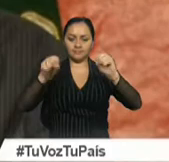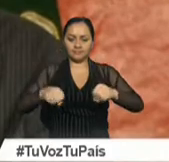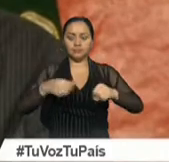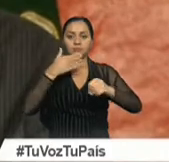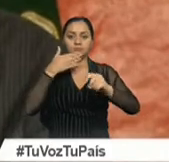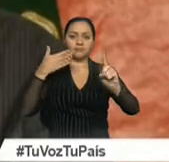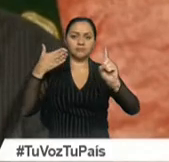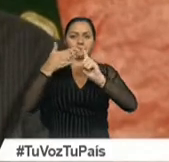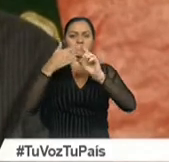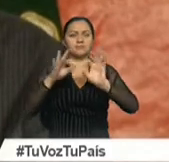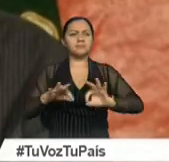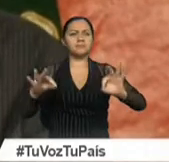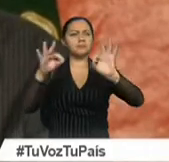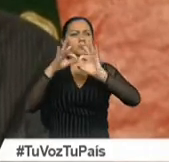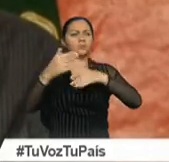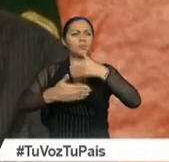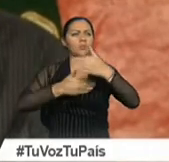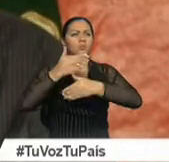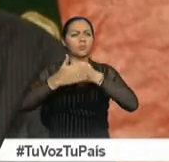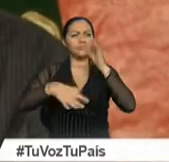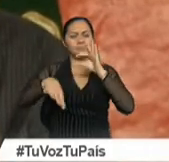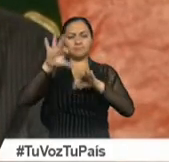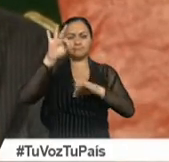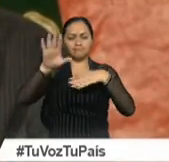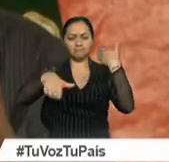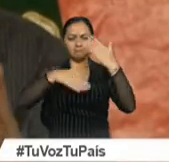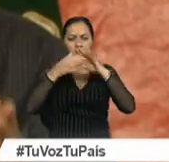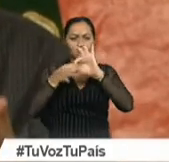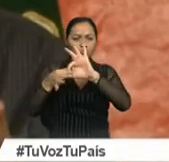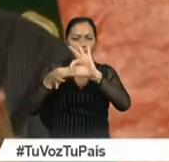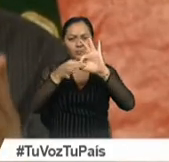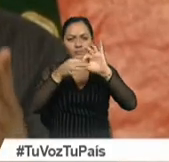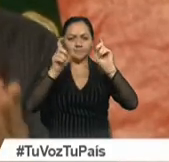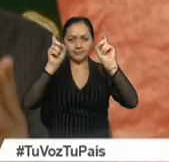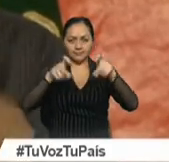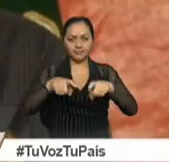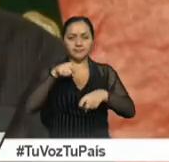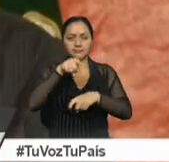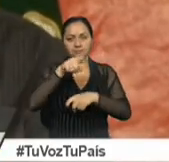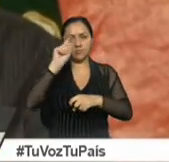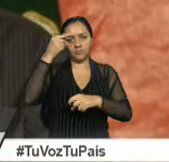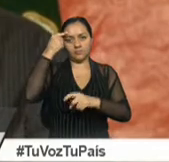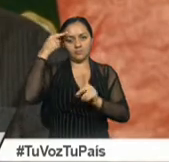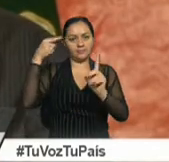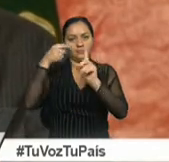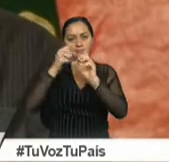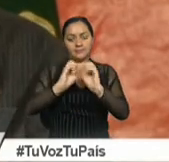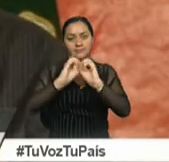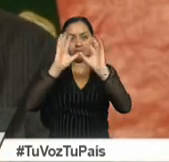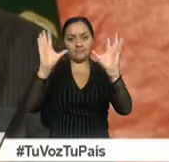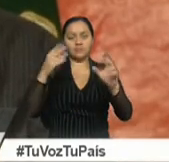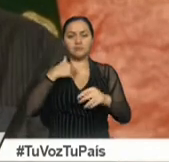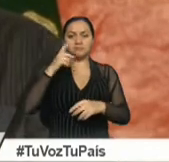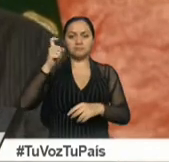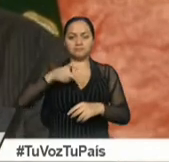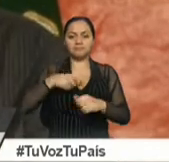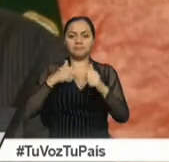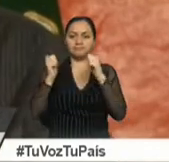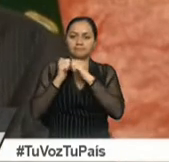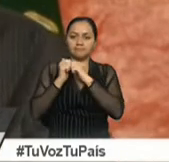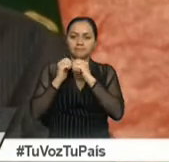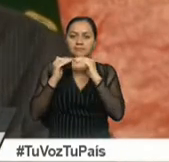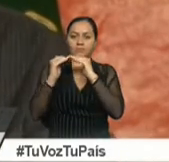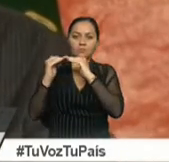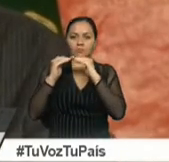Va a ser importante, vuelvo a recalcar, que ustedes colaboren con este, su gobierno. Digo que vamos a estar hombro a hombro